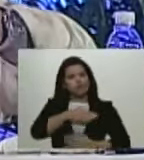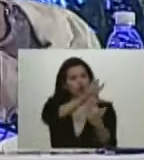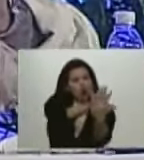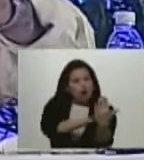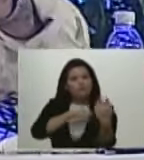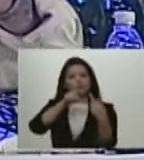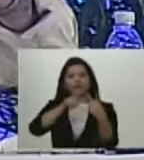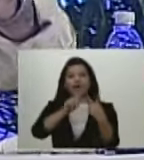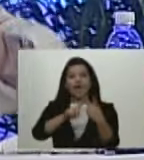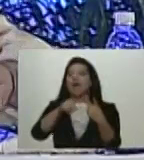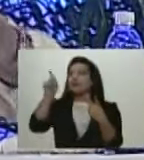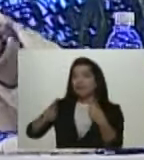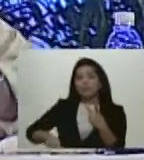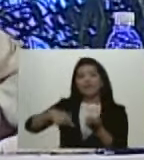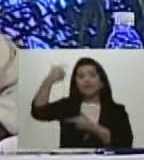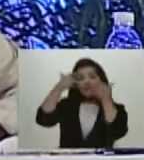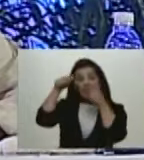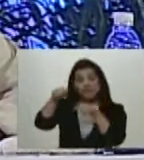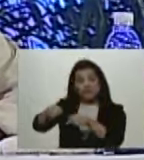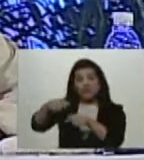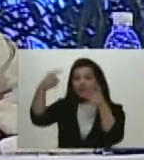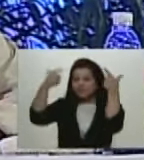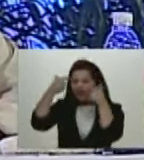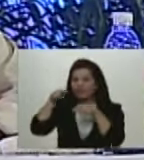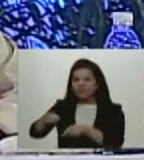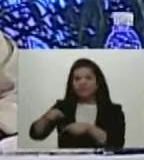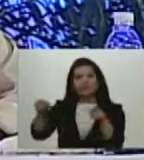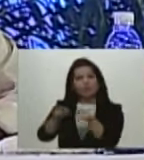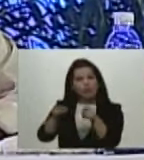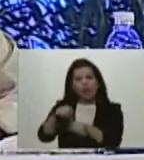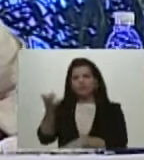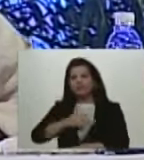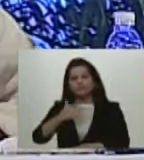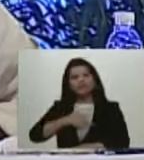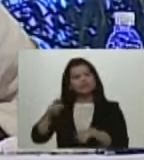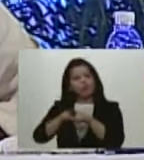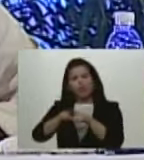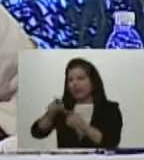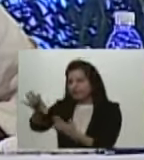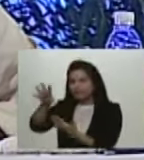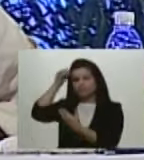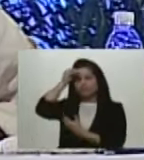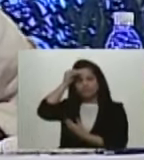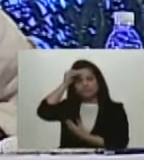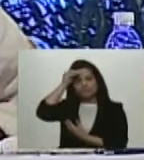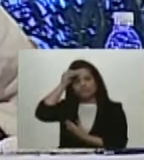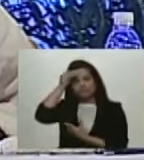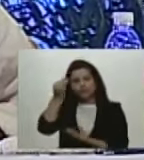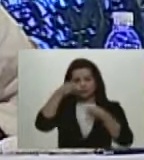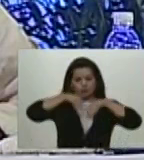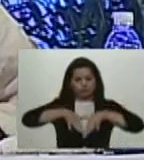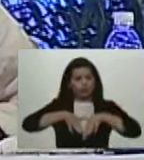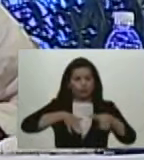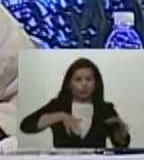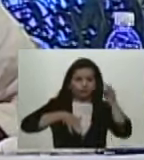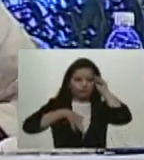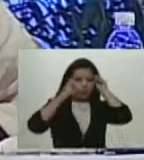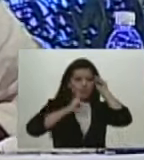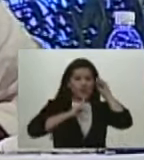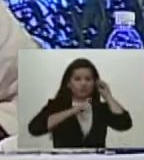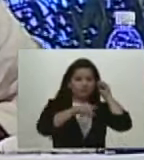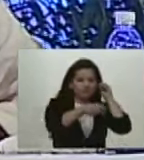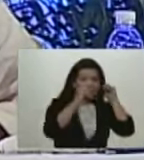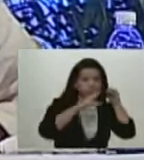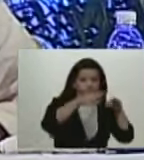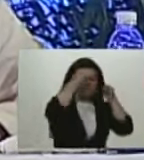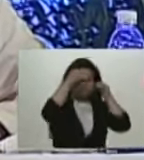está vivo, vivito, vivito y coleando. Pero la tarea que tenemos es tan grande como la colosal